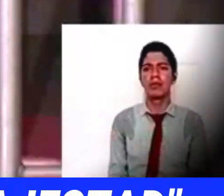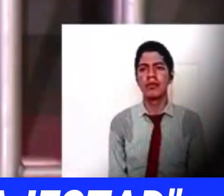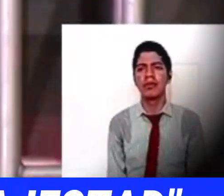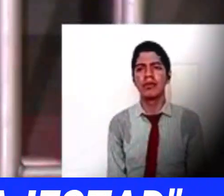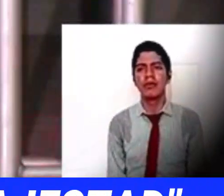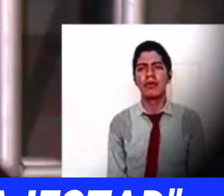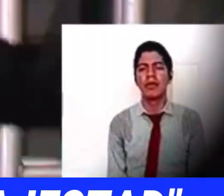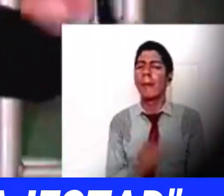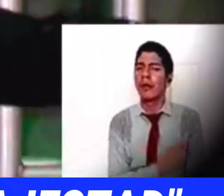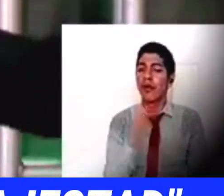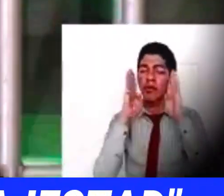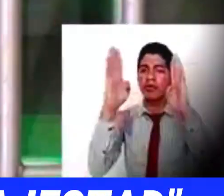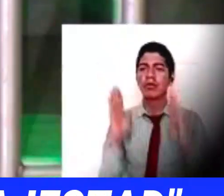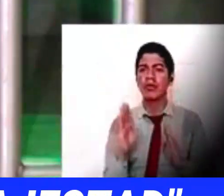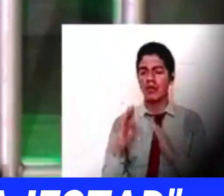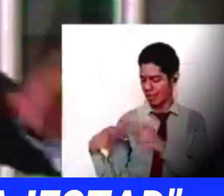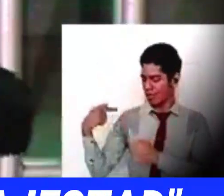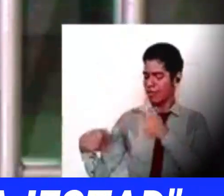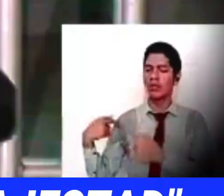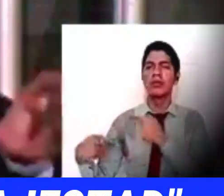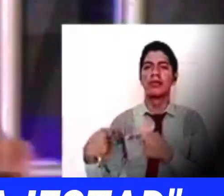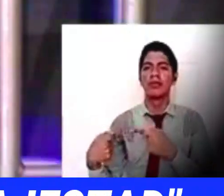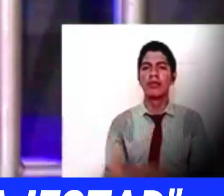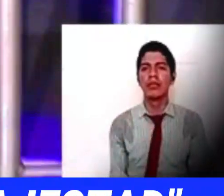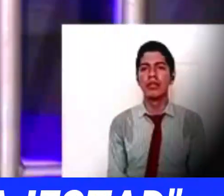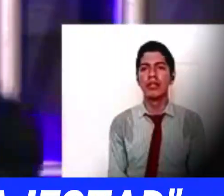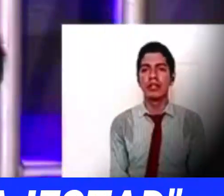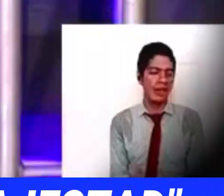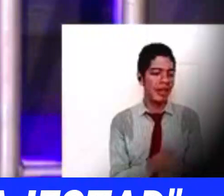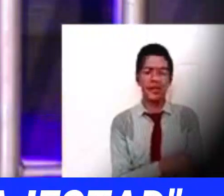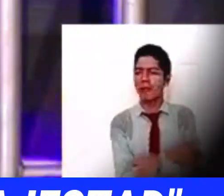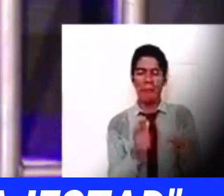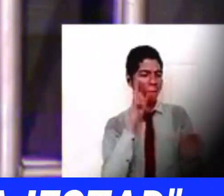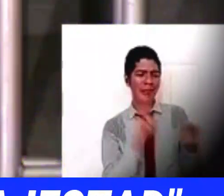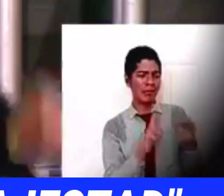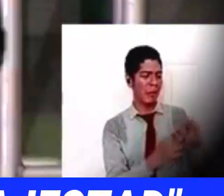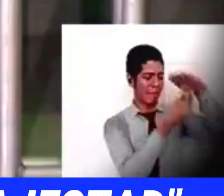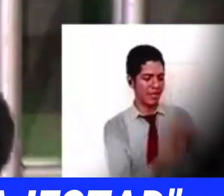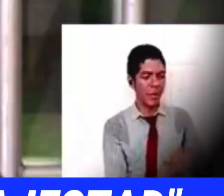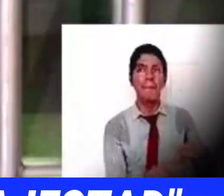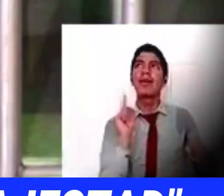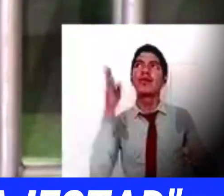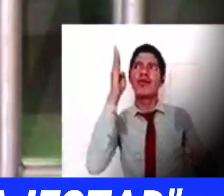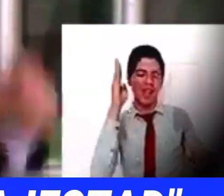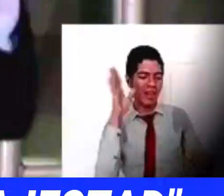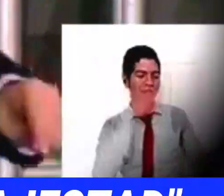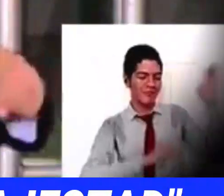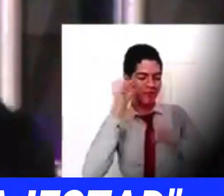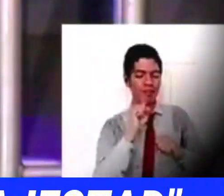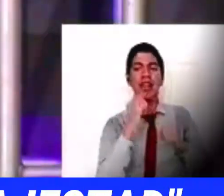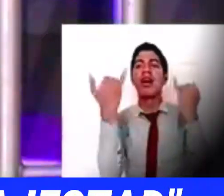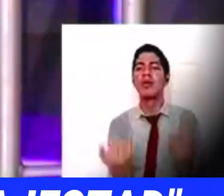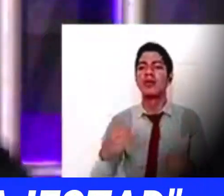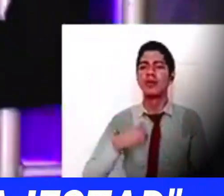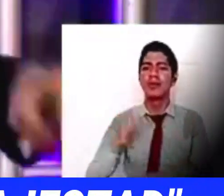de todo. Una generación que no era conocida por nadie, pero conocida por Dios. Se te llegó la hora, joven. Dios vio tus madrugadas, Dios